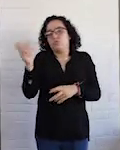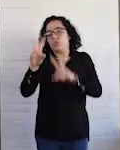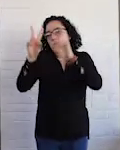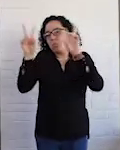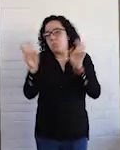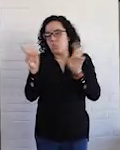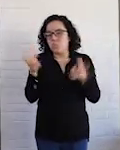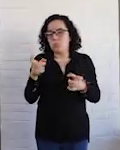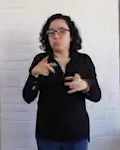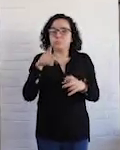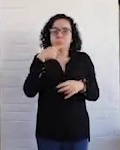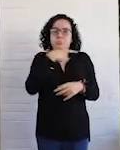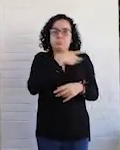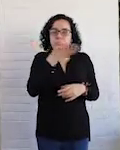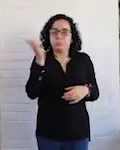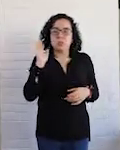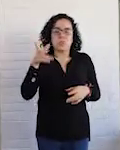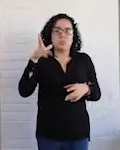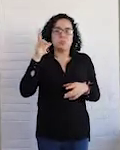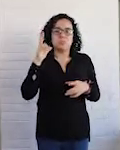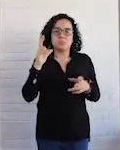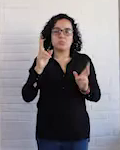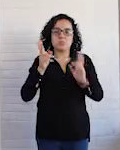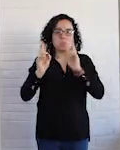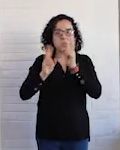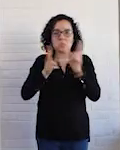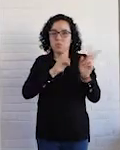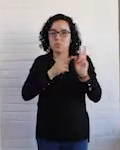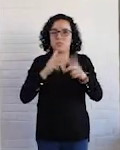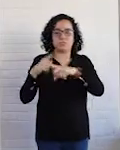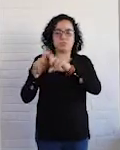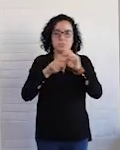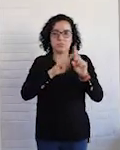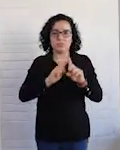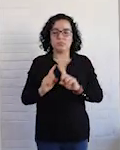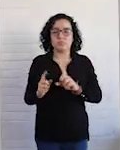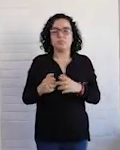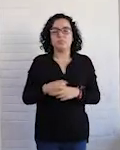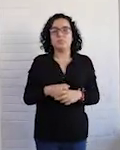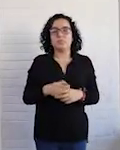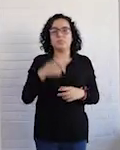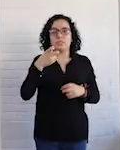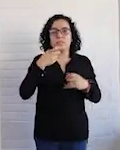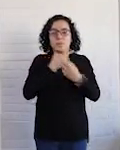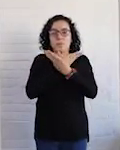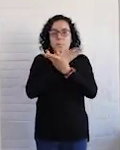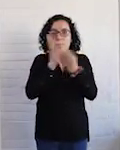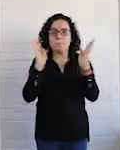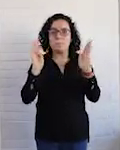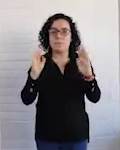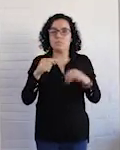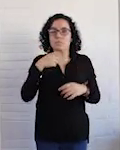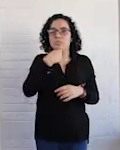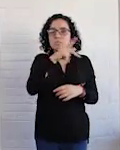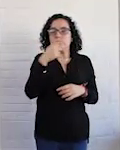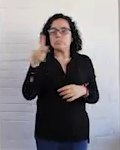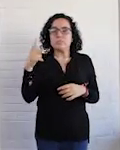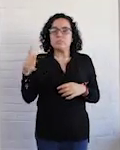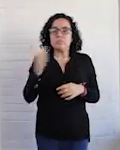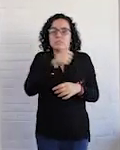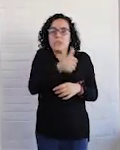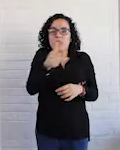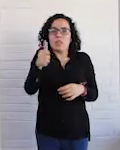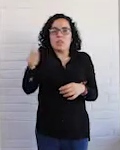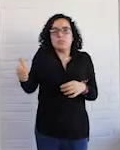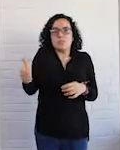ustedes oyen todo el tiempo. Este panorama multigeneracional al que se enfrentan. Ustedes se enfrentan todos los días